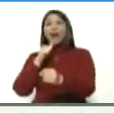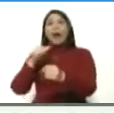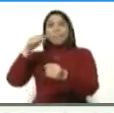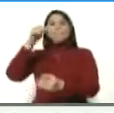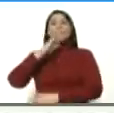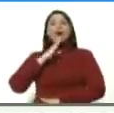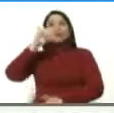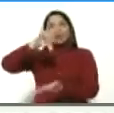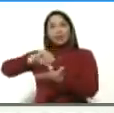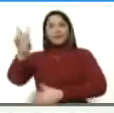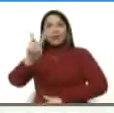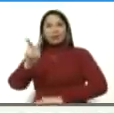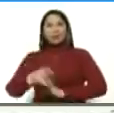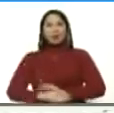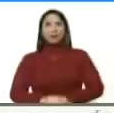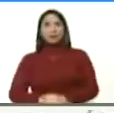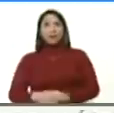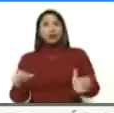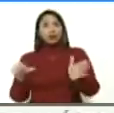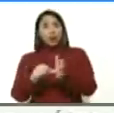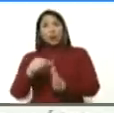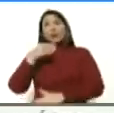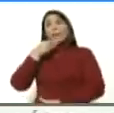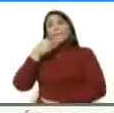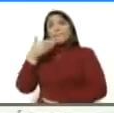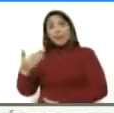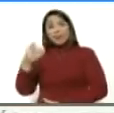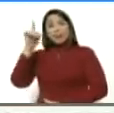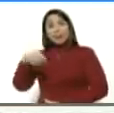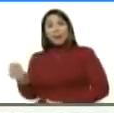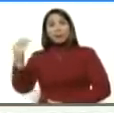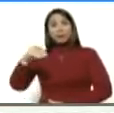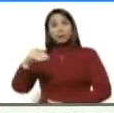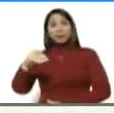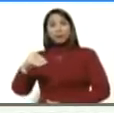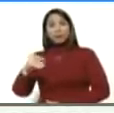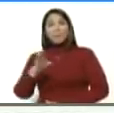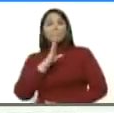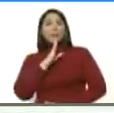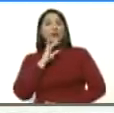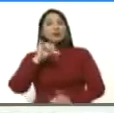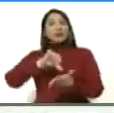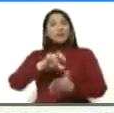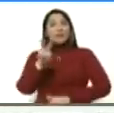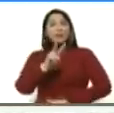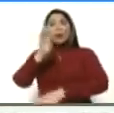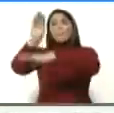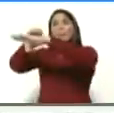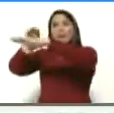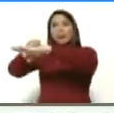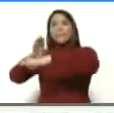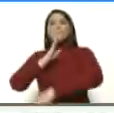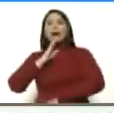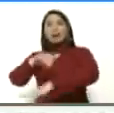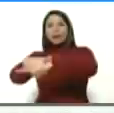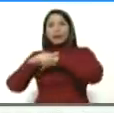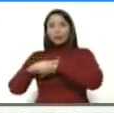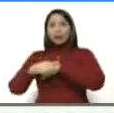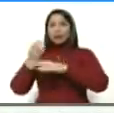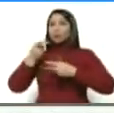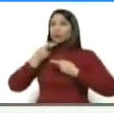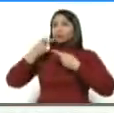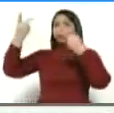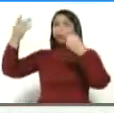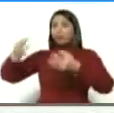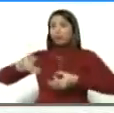Venezuela, donde le pide además, el Banco Central de Venezuela, le envía una comunicación